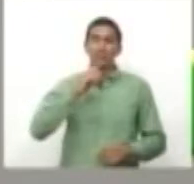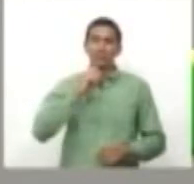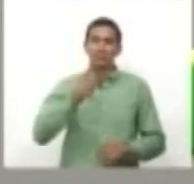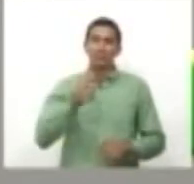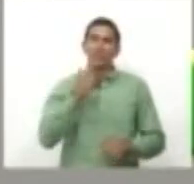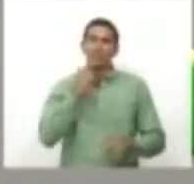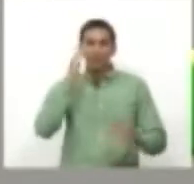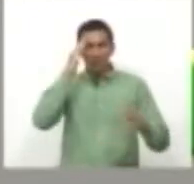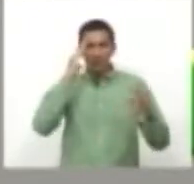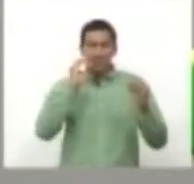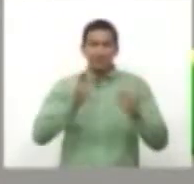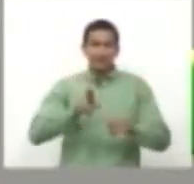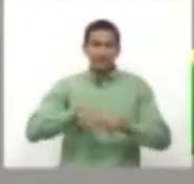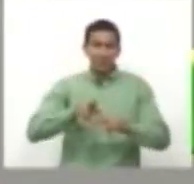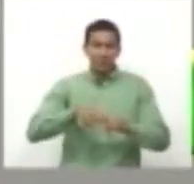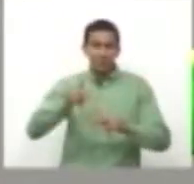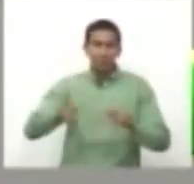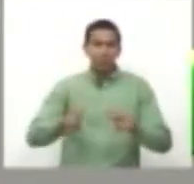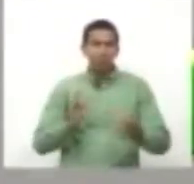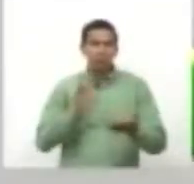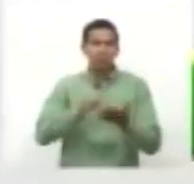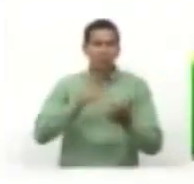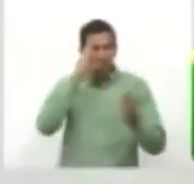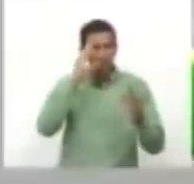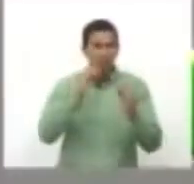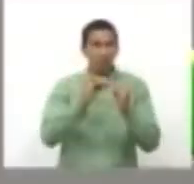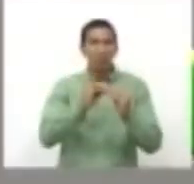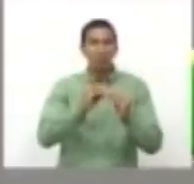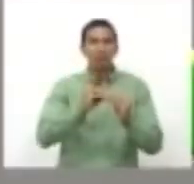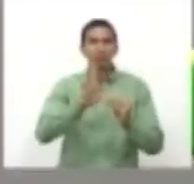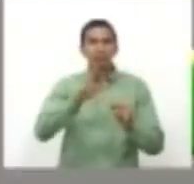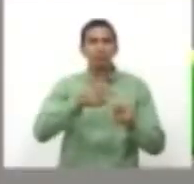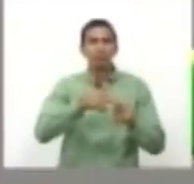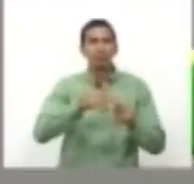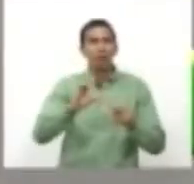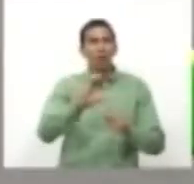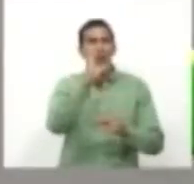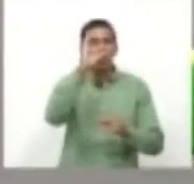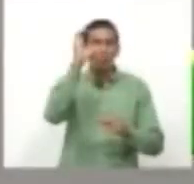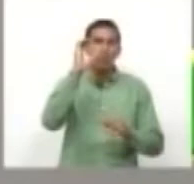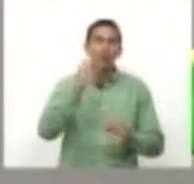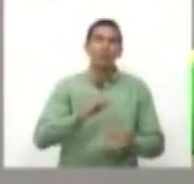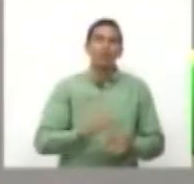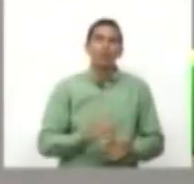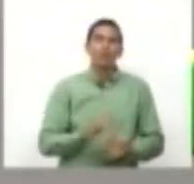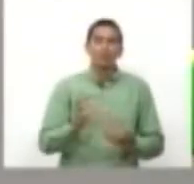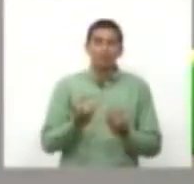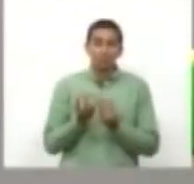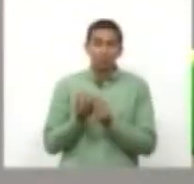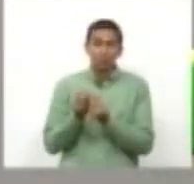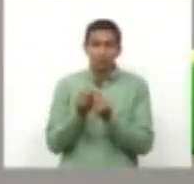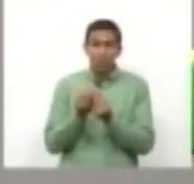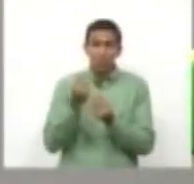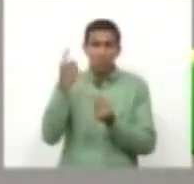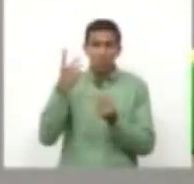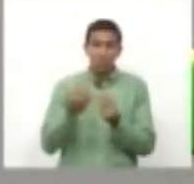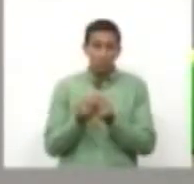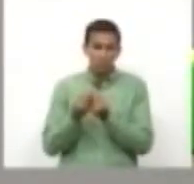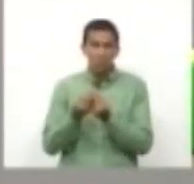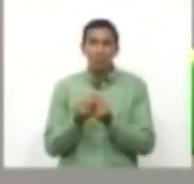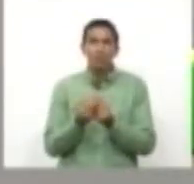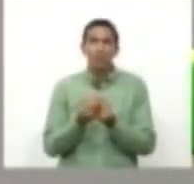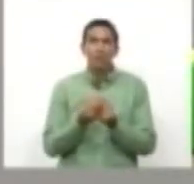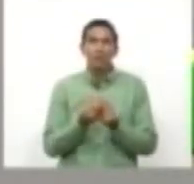de La Habana que buscan la paz para Colombia. Bueno, realmente el partido ha sido el vocero más importante que tenía el Congreso de la República